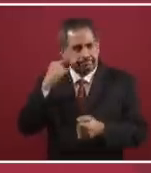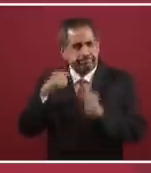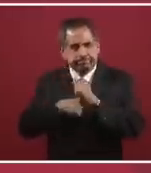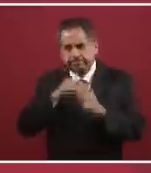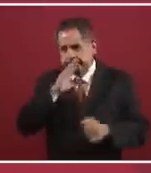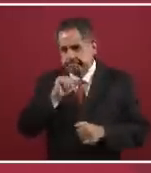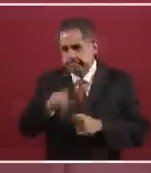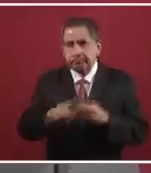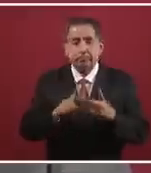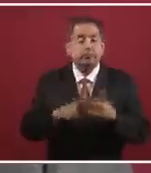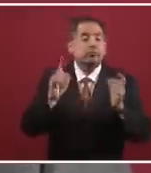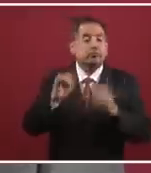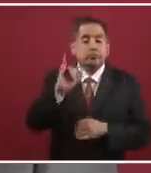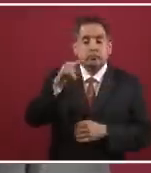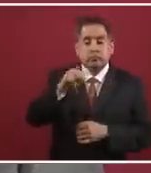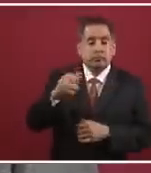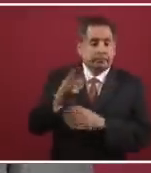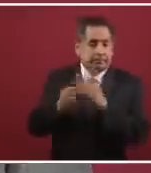migración